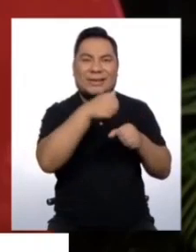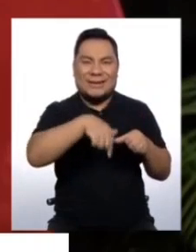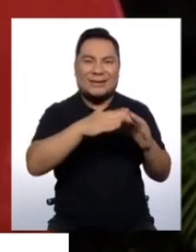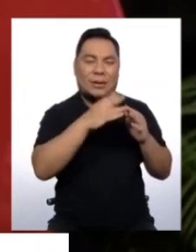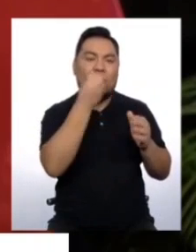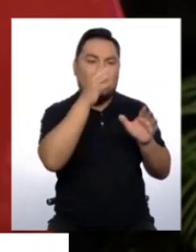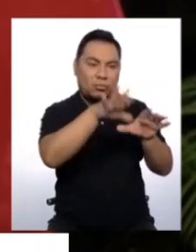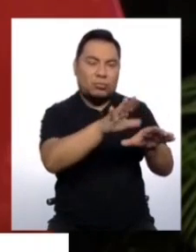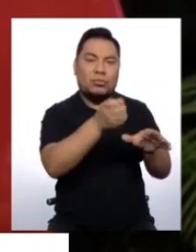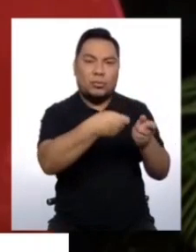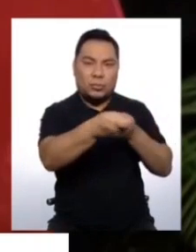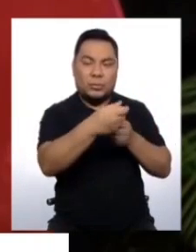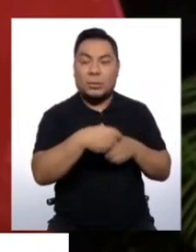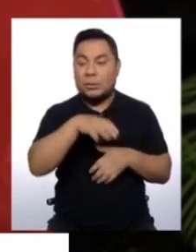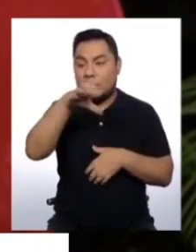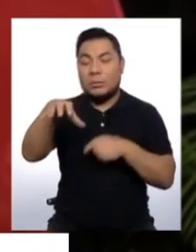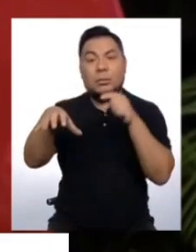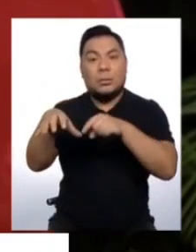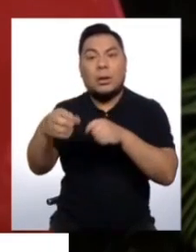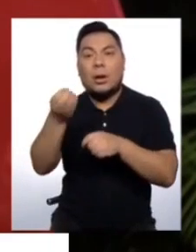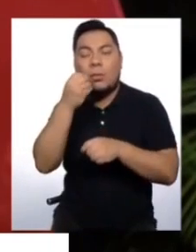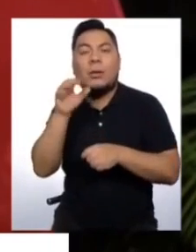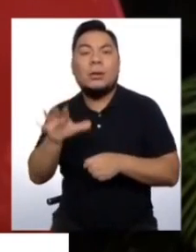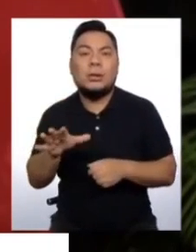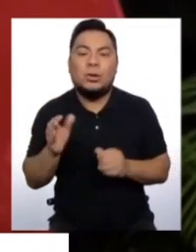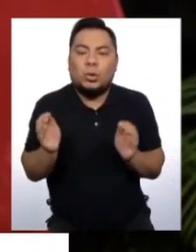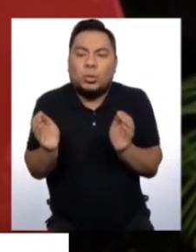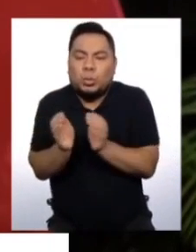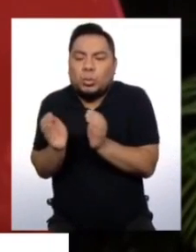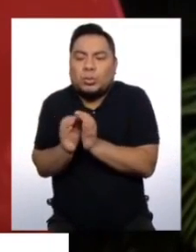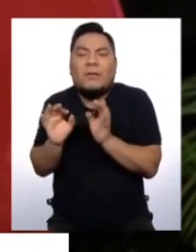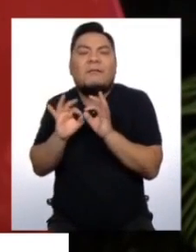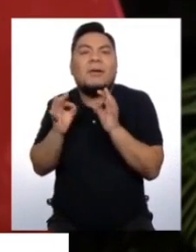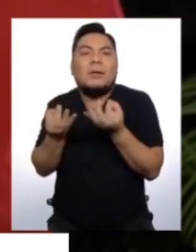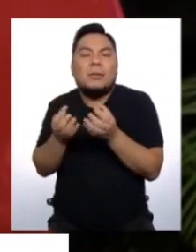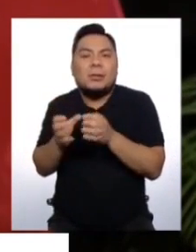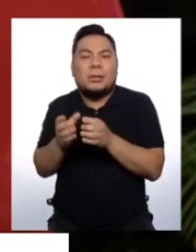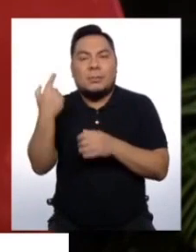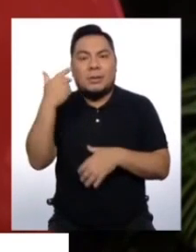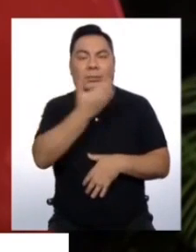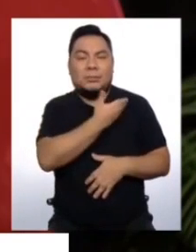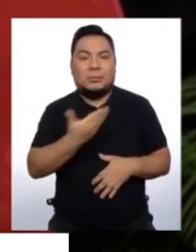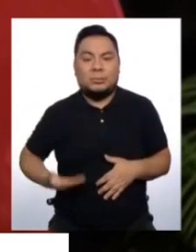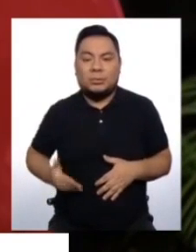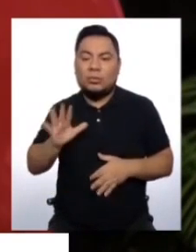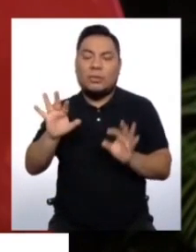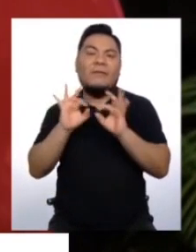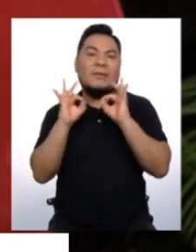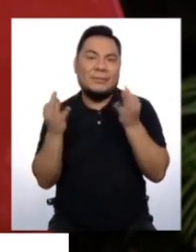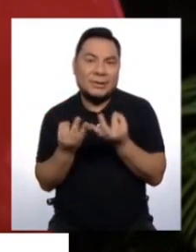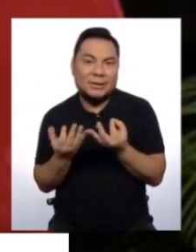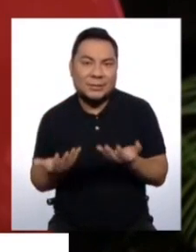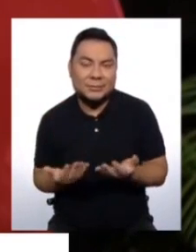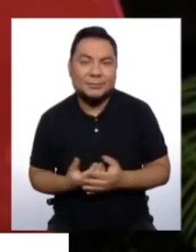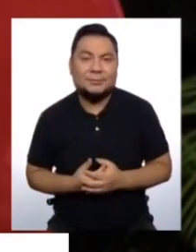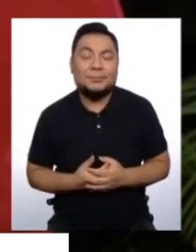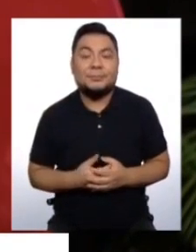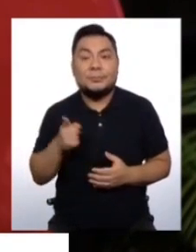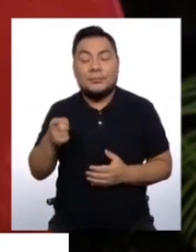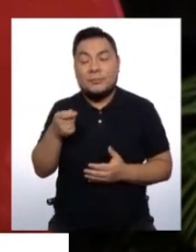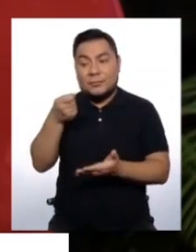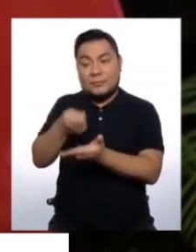hay obviamente, una cocina y comedor pequeña, familiar, para el presidente y su familia. Los